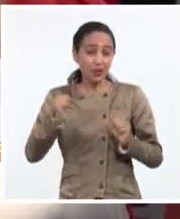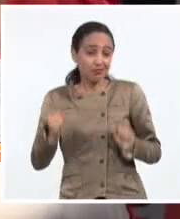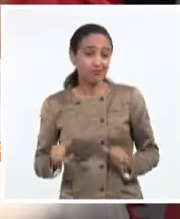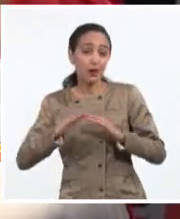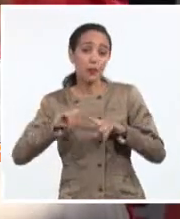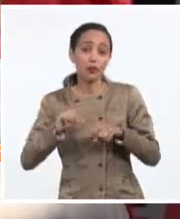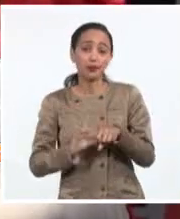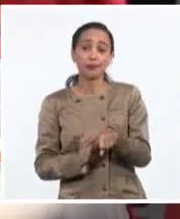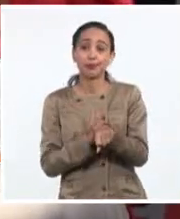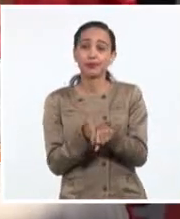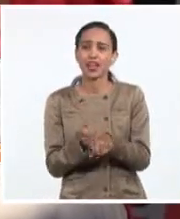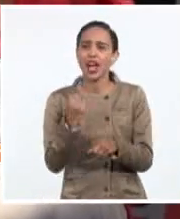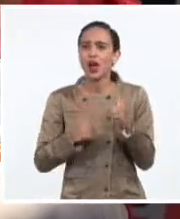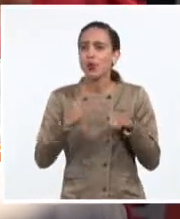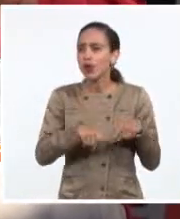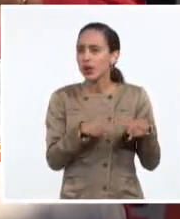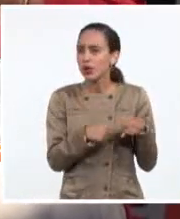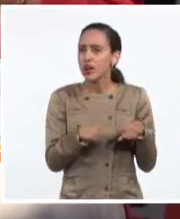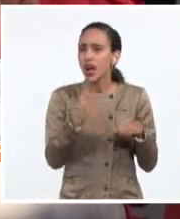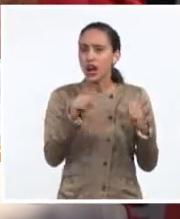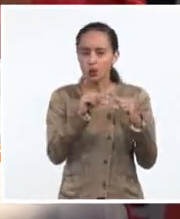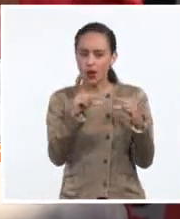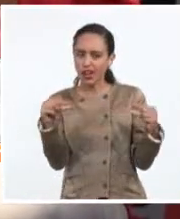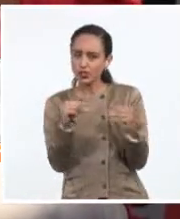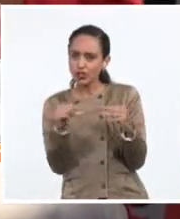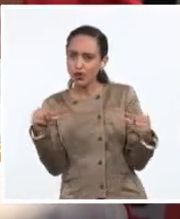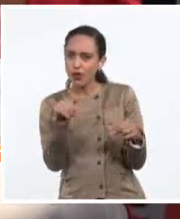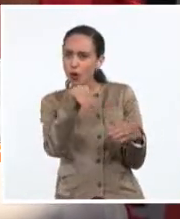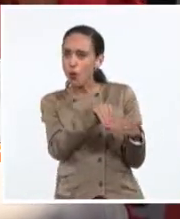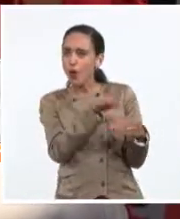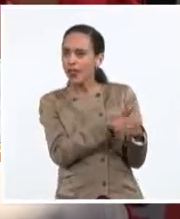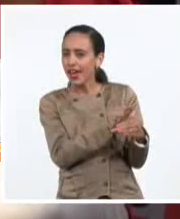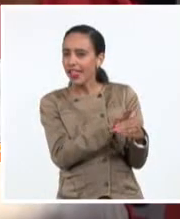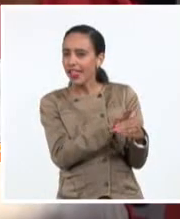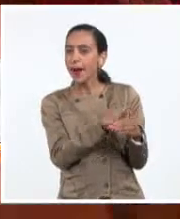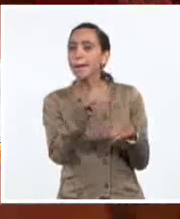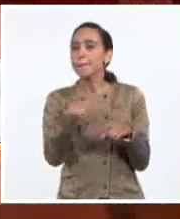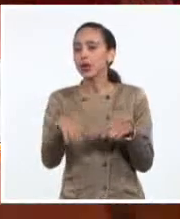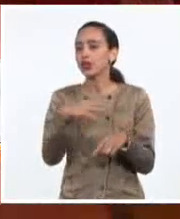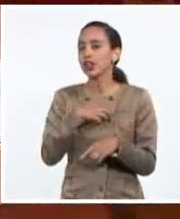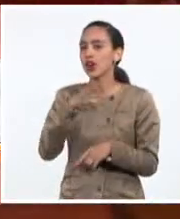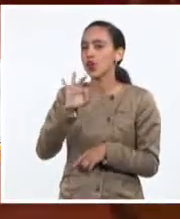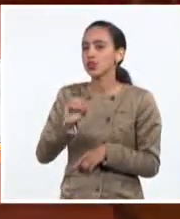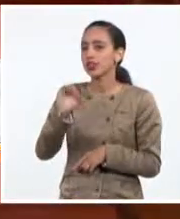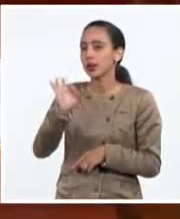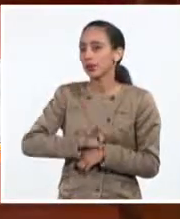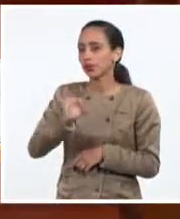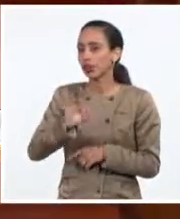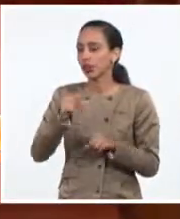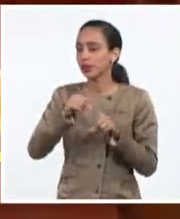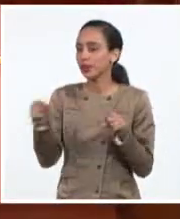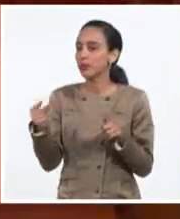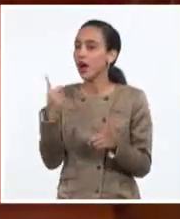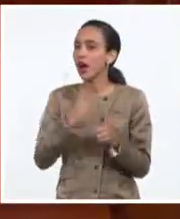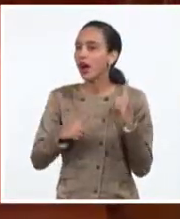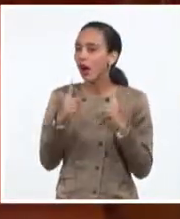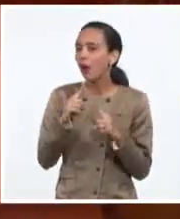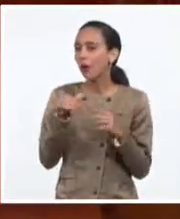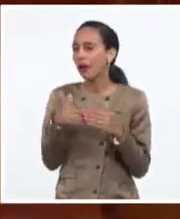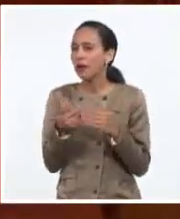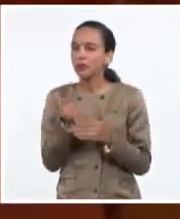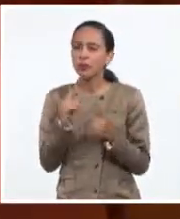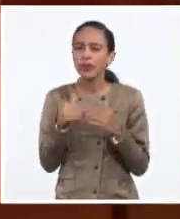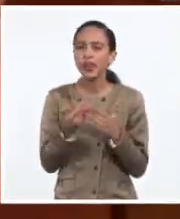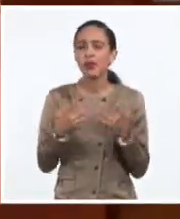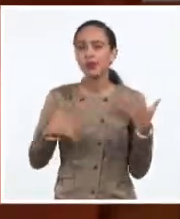que no había trabajado, de algunas estrofas que quedan guardadas allá, pero tenía el 80% del tema. Y alguna vez, pasándole la mano a la guitarra, me